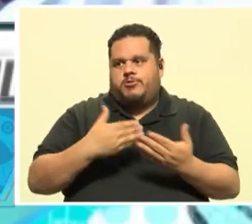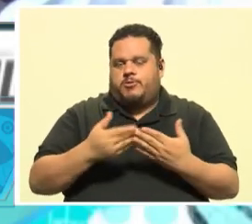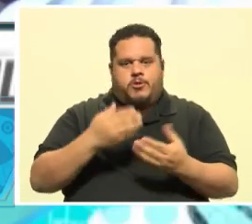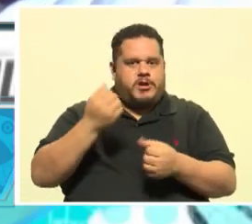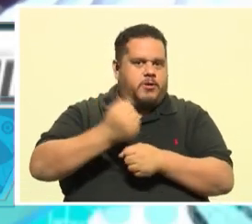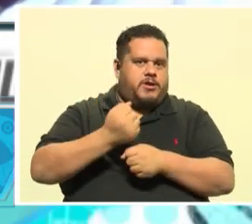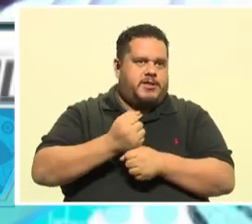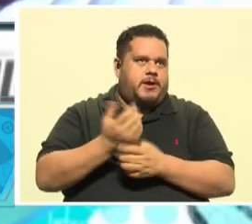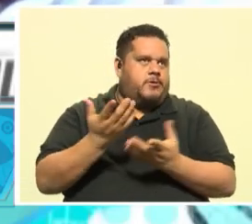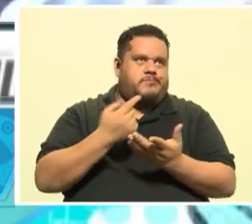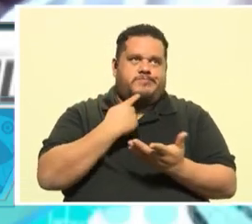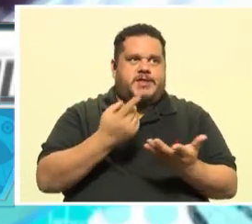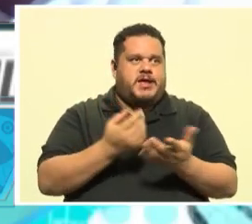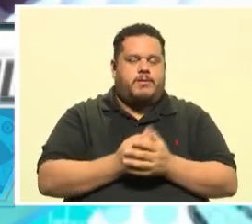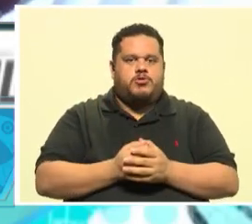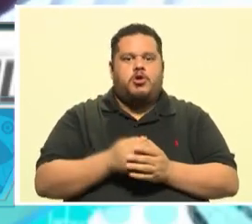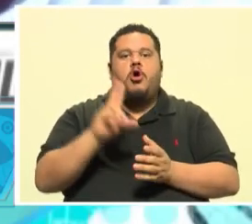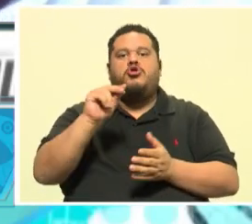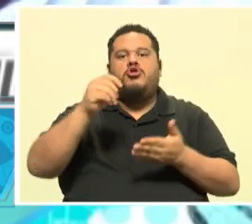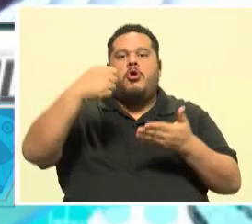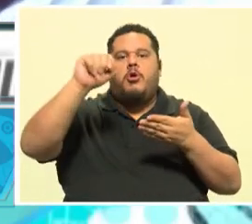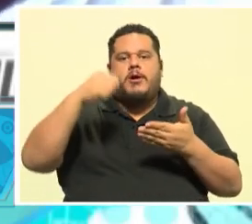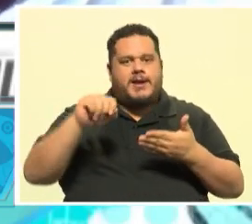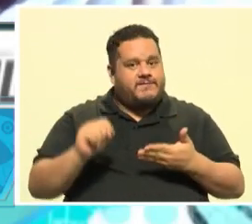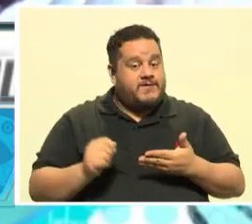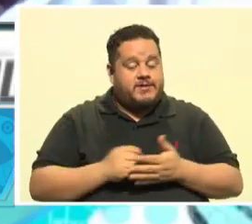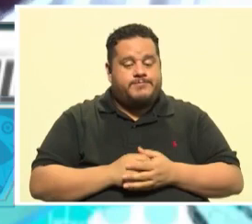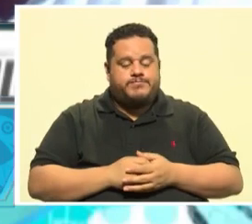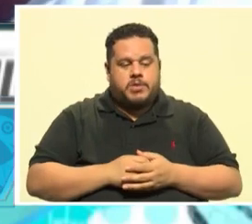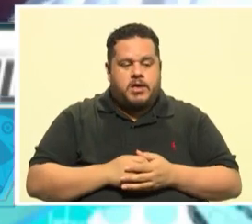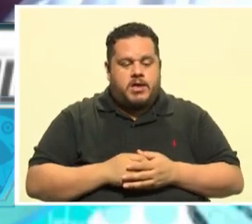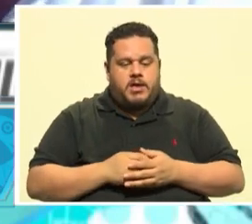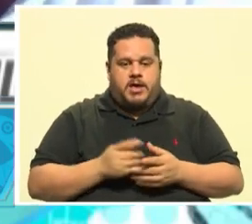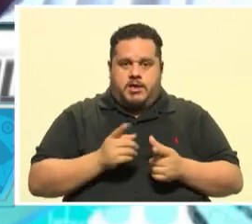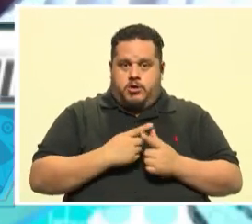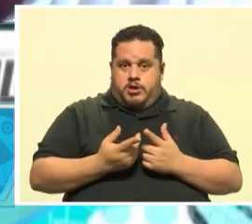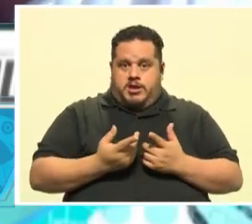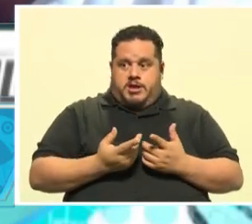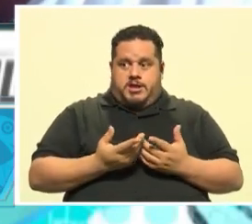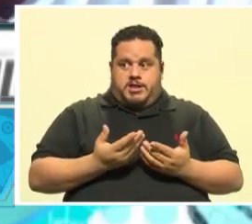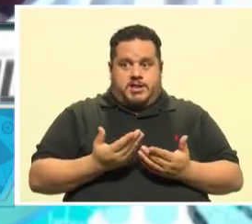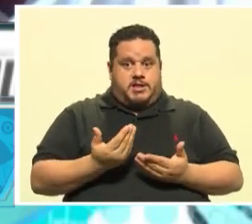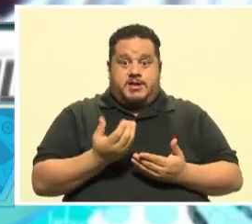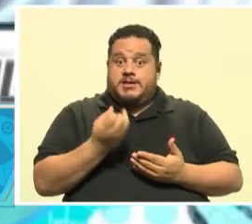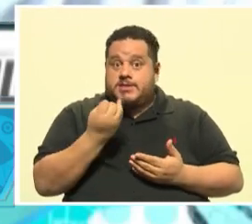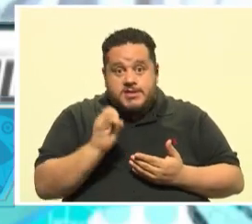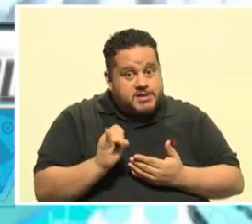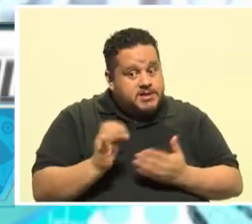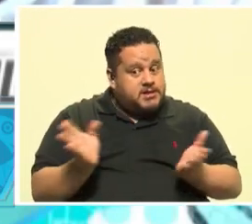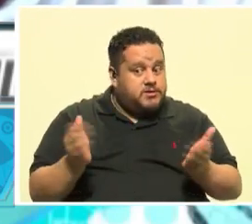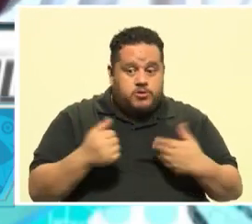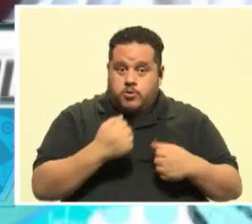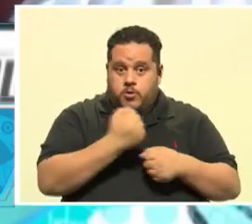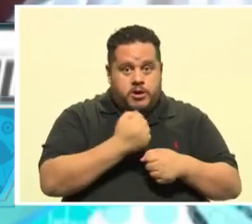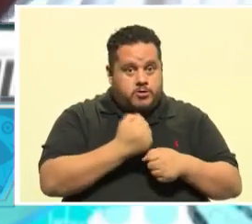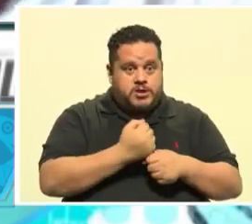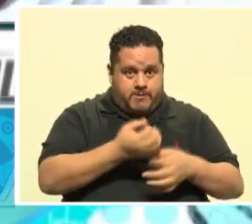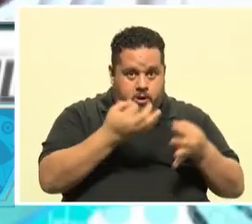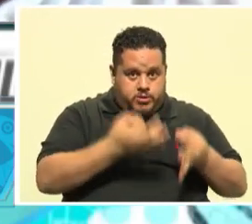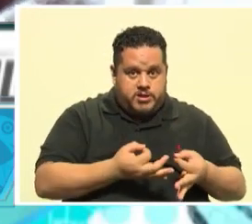viene el bicentenario, pareciera que Centroamérica no tiene luces largas para pensar la igualdad, el